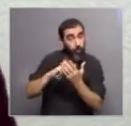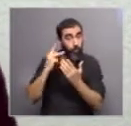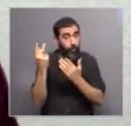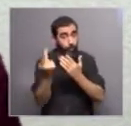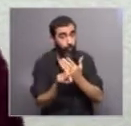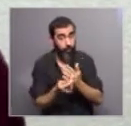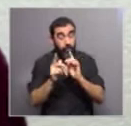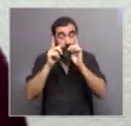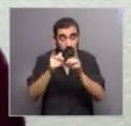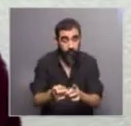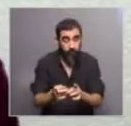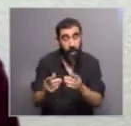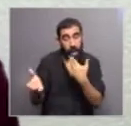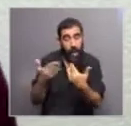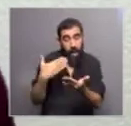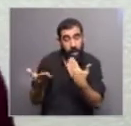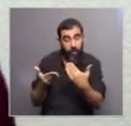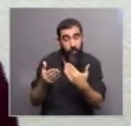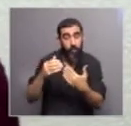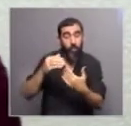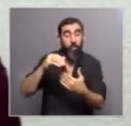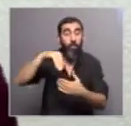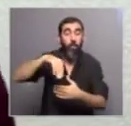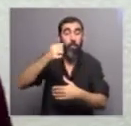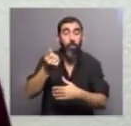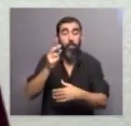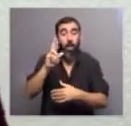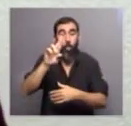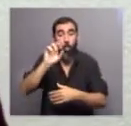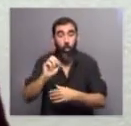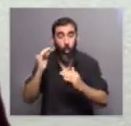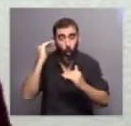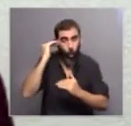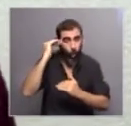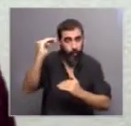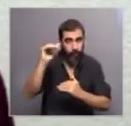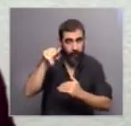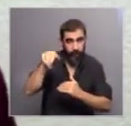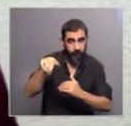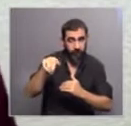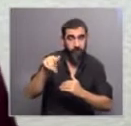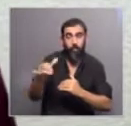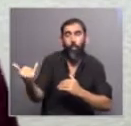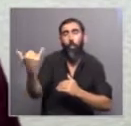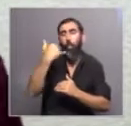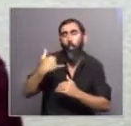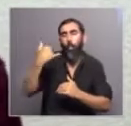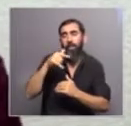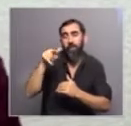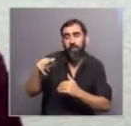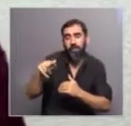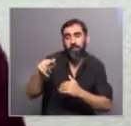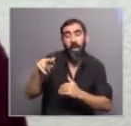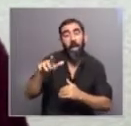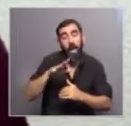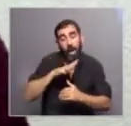porque incluso nosotros estuvimos hablando con Mauro D'Angelo, que él es docente del INFIA, y nos contaba, ¿no?, que bueno, va a abrir